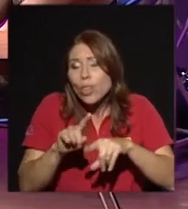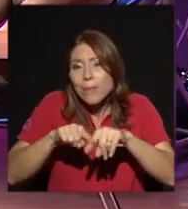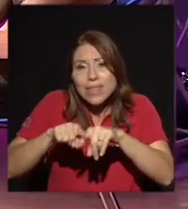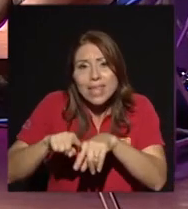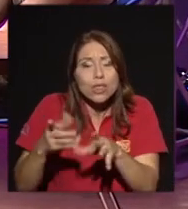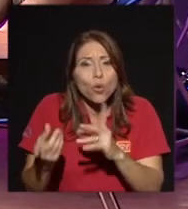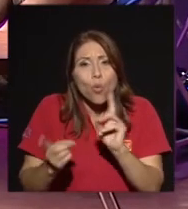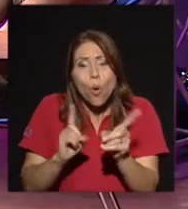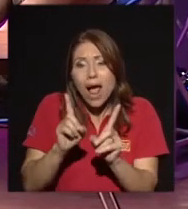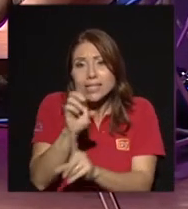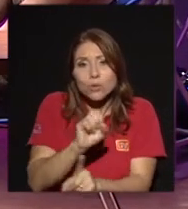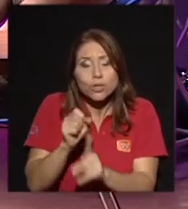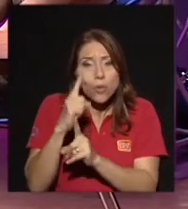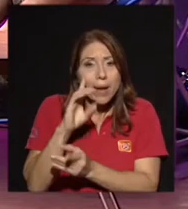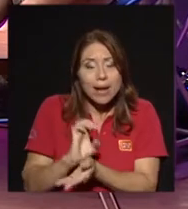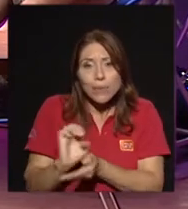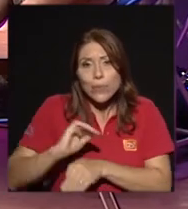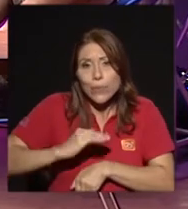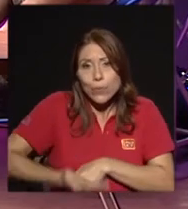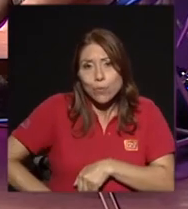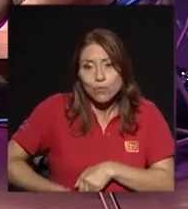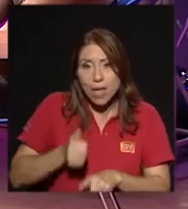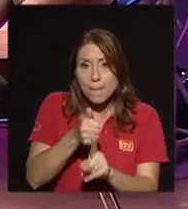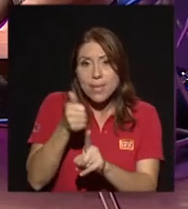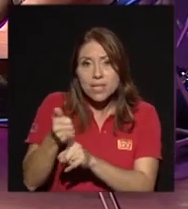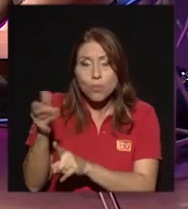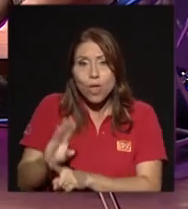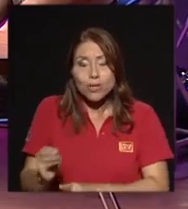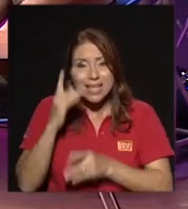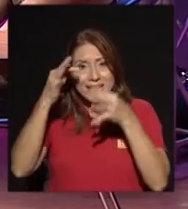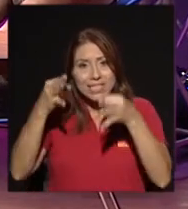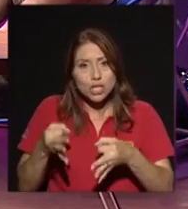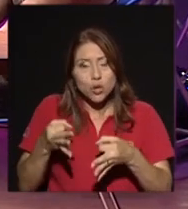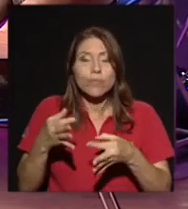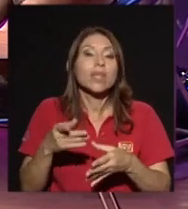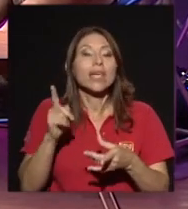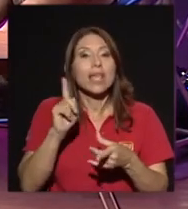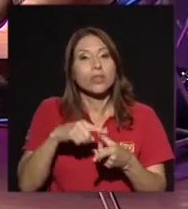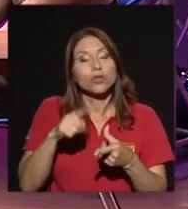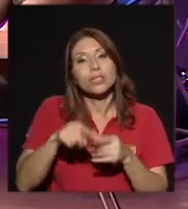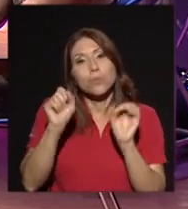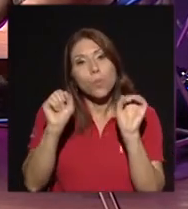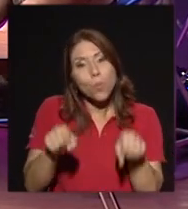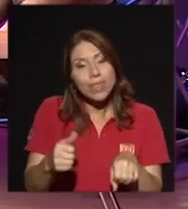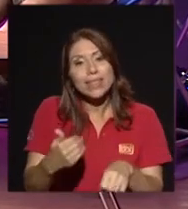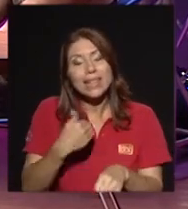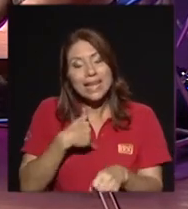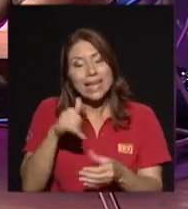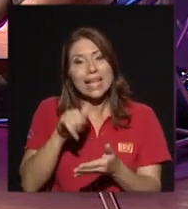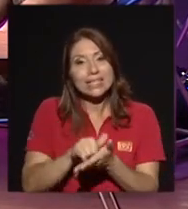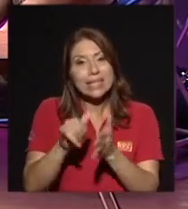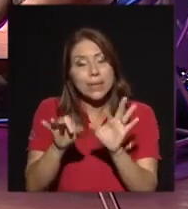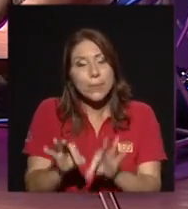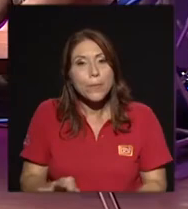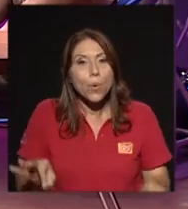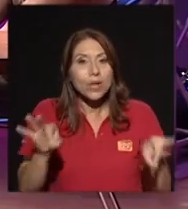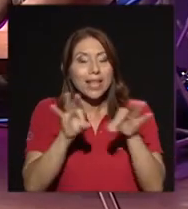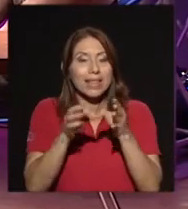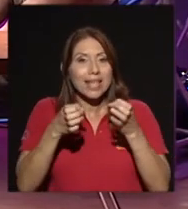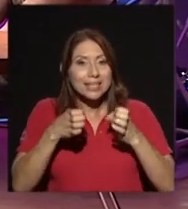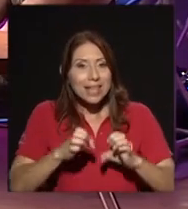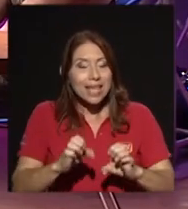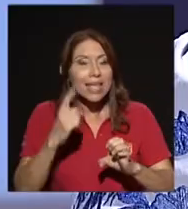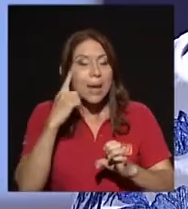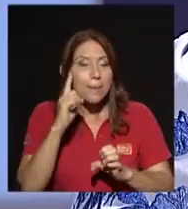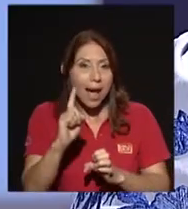en ese momento la persona, el adolescente, decidió como su mejor método, y así poder optar por esta importante estrategia